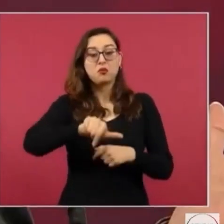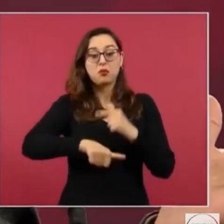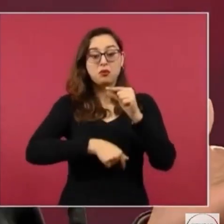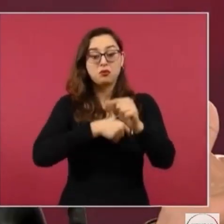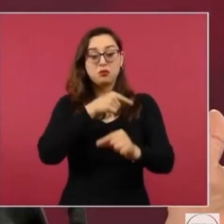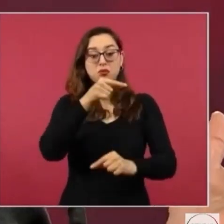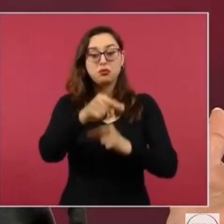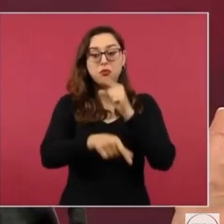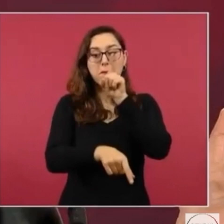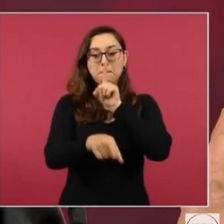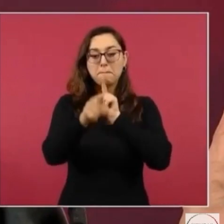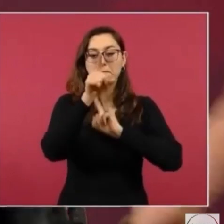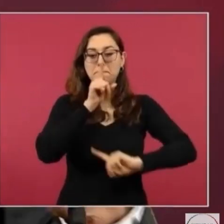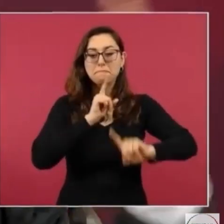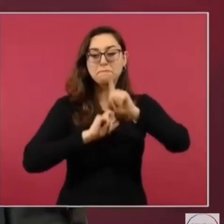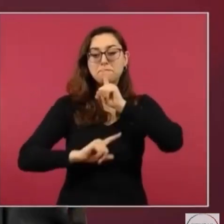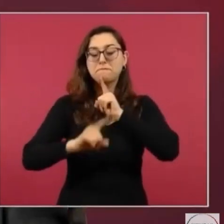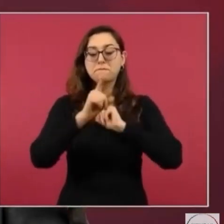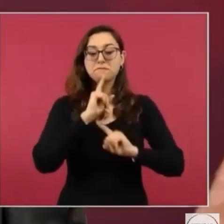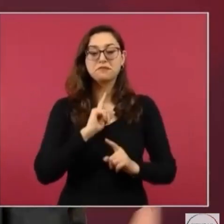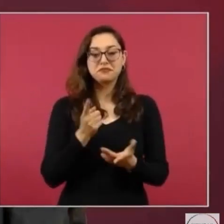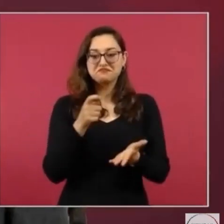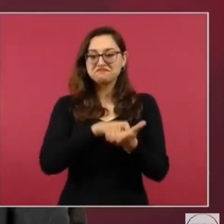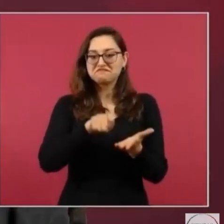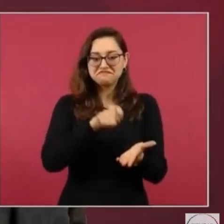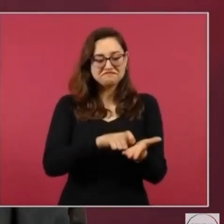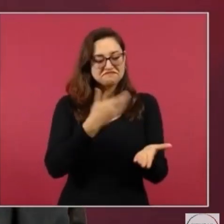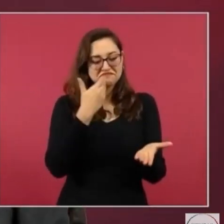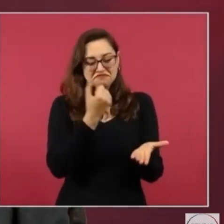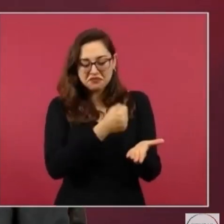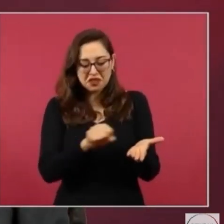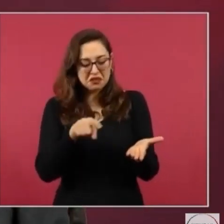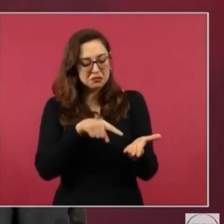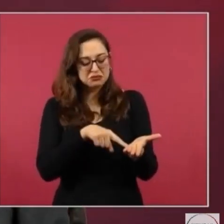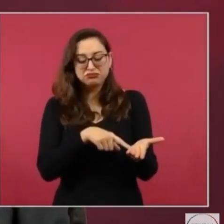deja de ser un buen escritor.